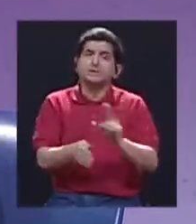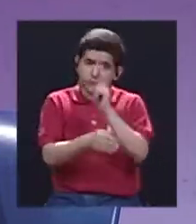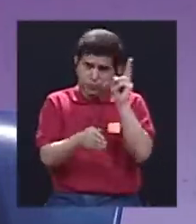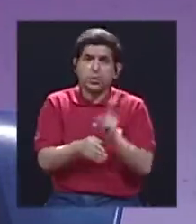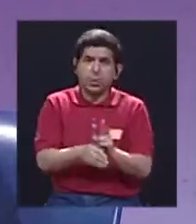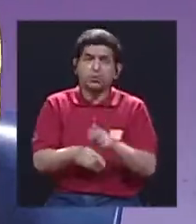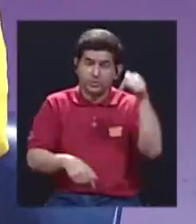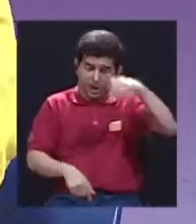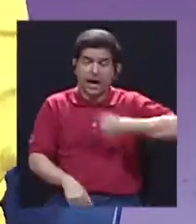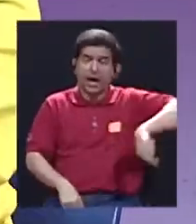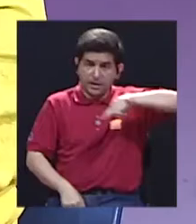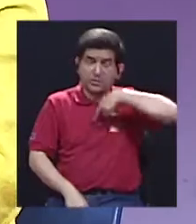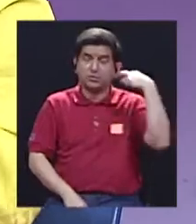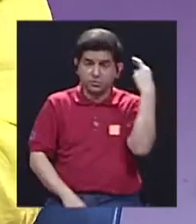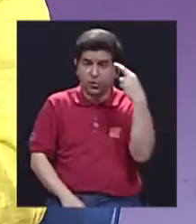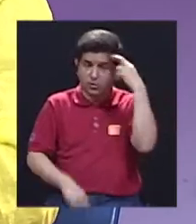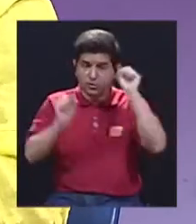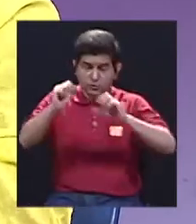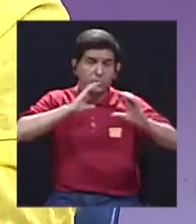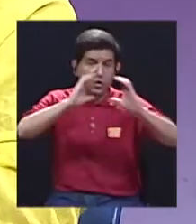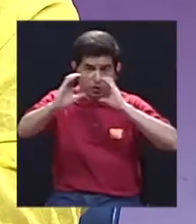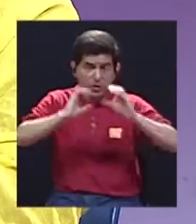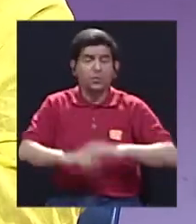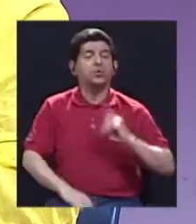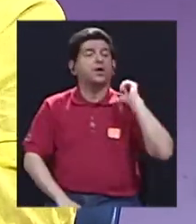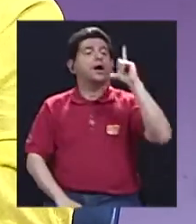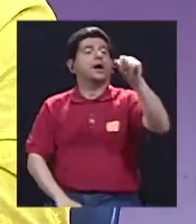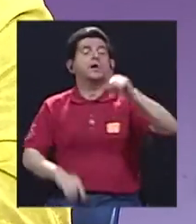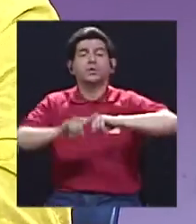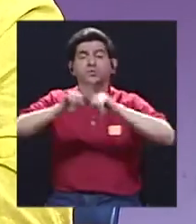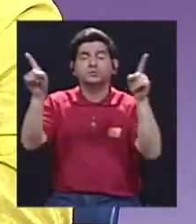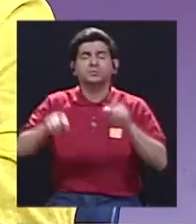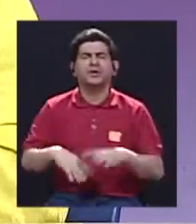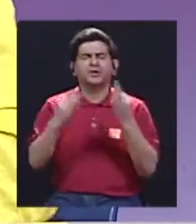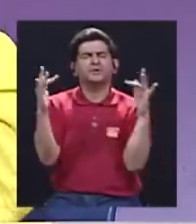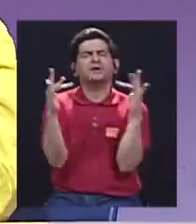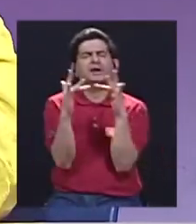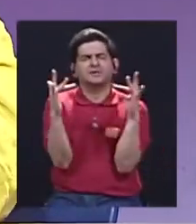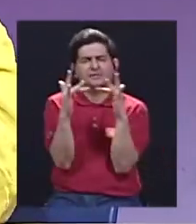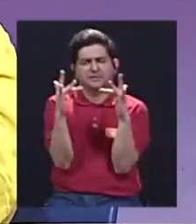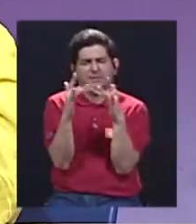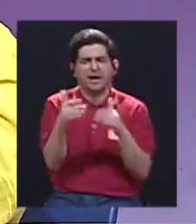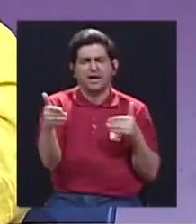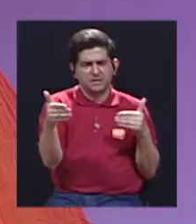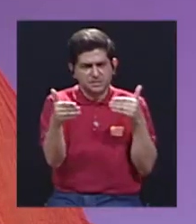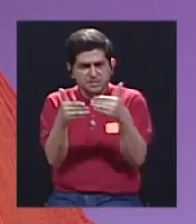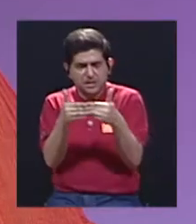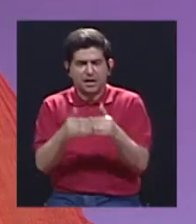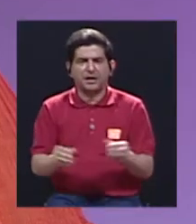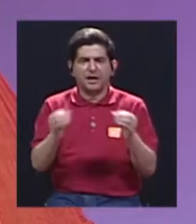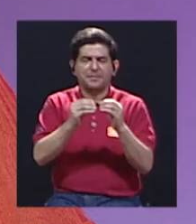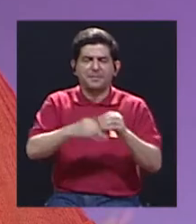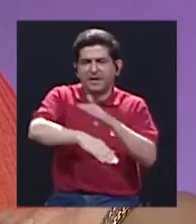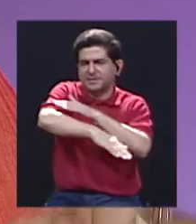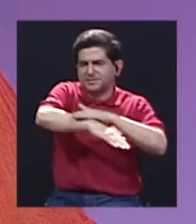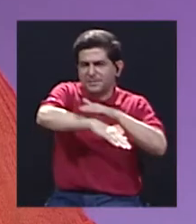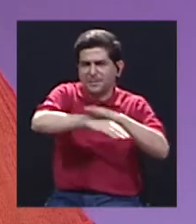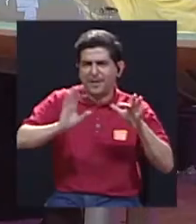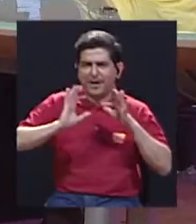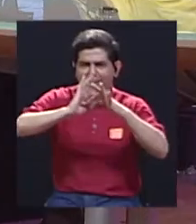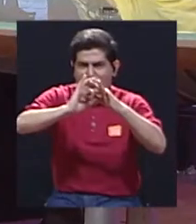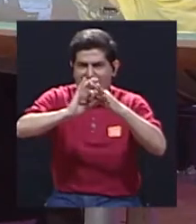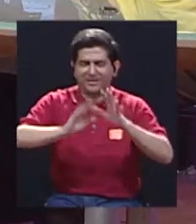útiles porque estamos aquí gracias a que nos podemos comunicar a distancia pero acerquémonos mal más y seamos más piel con piel verdad